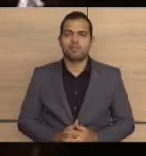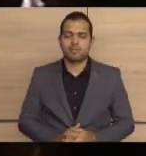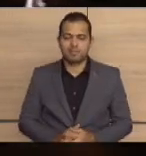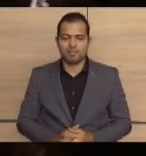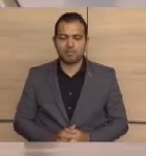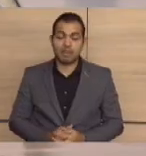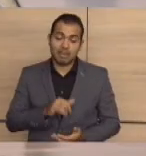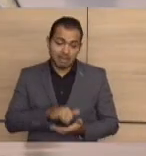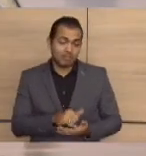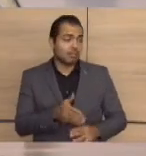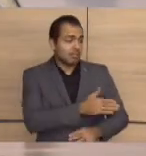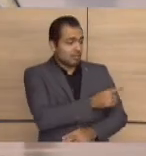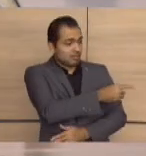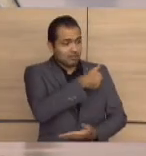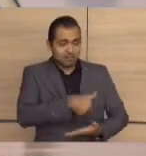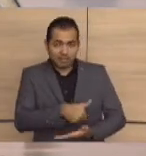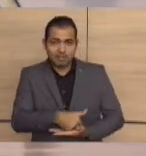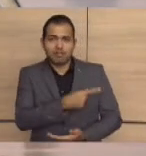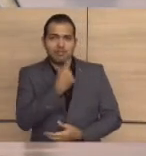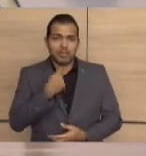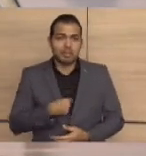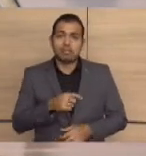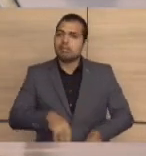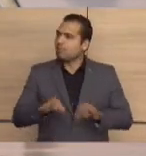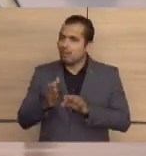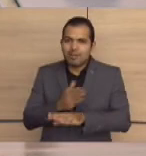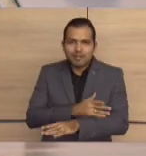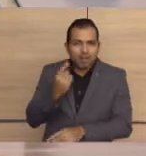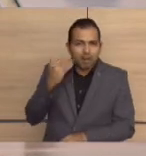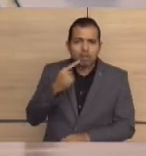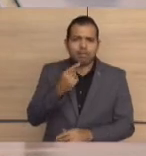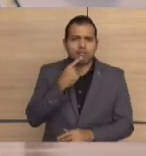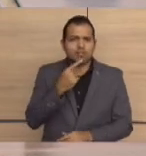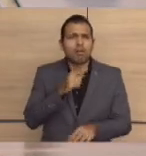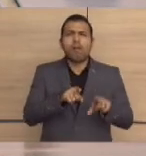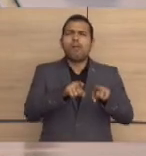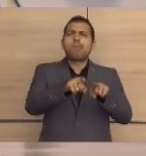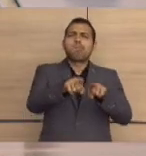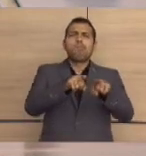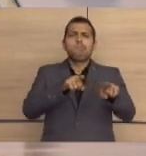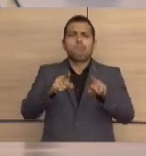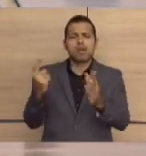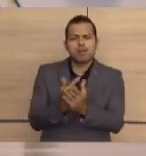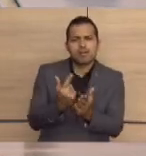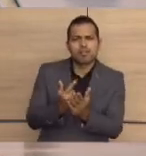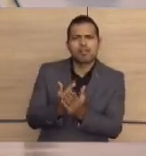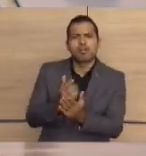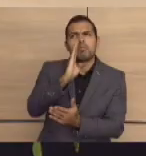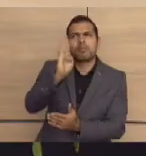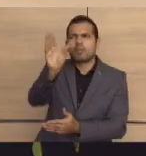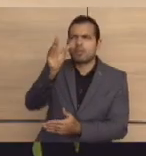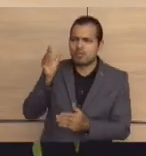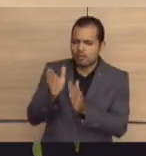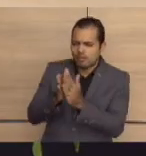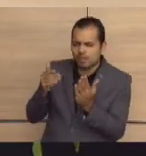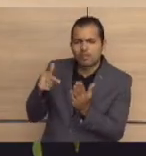que usted nos hace muy interesante al tema de los textos. ¿Cuál es el material? ¿Cuál es ese tercer maestro, dirían algunos? ¿Cuál es